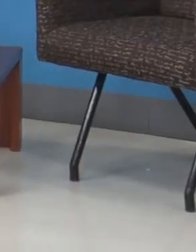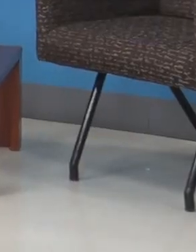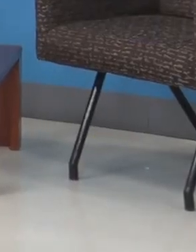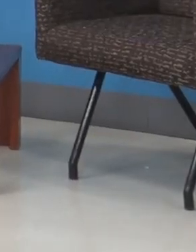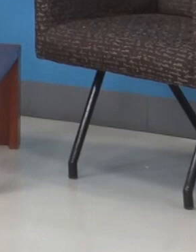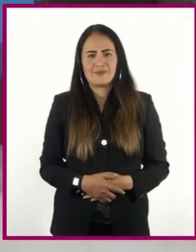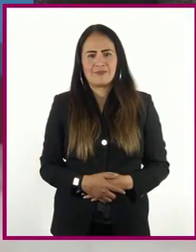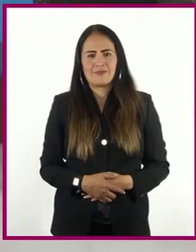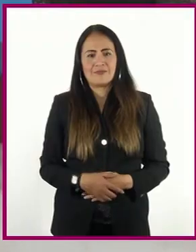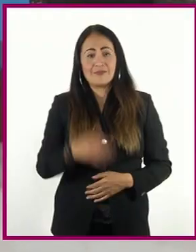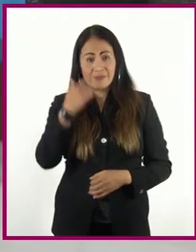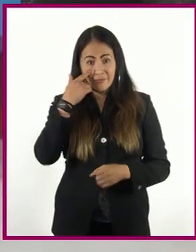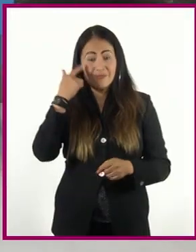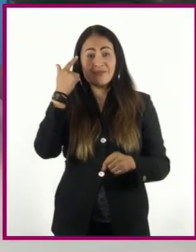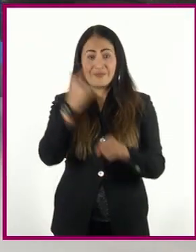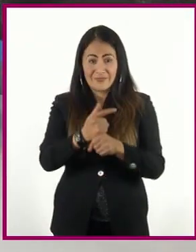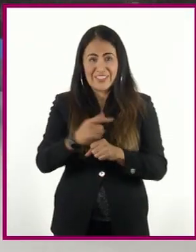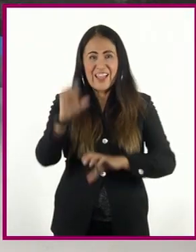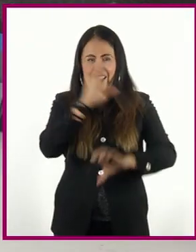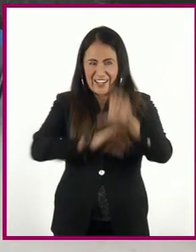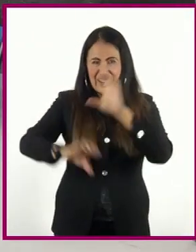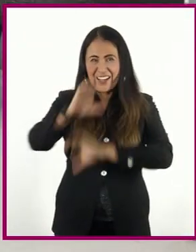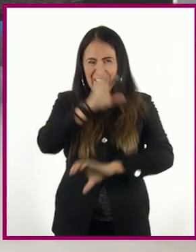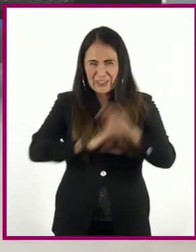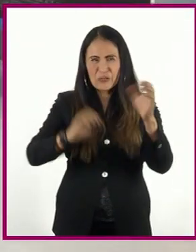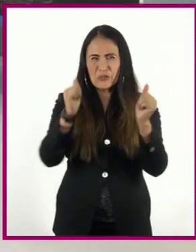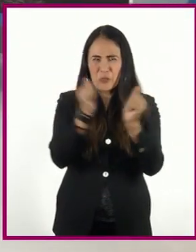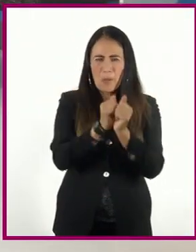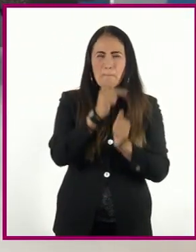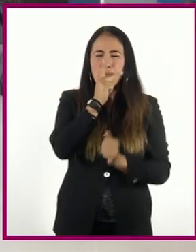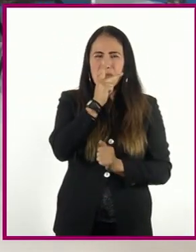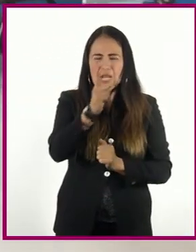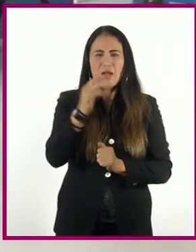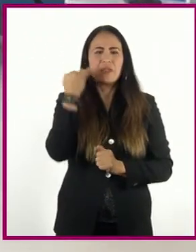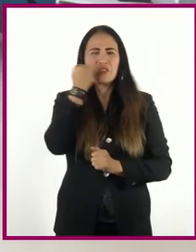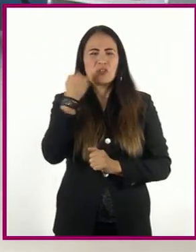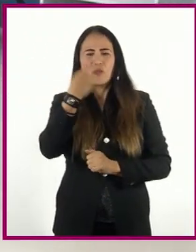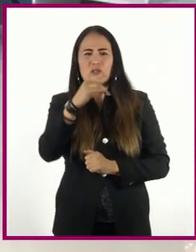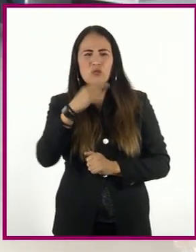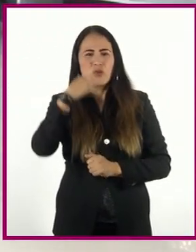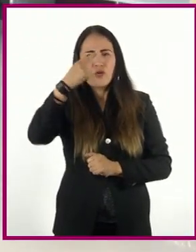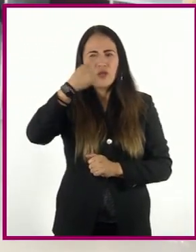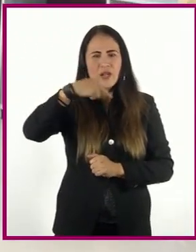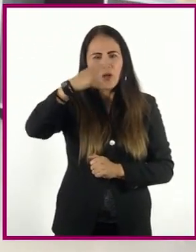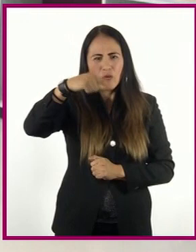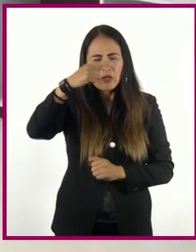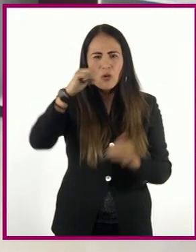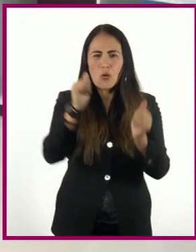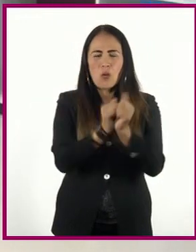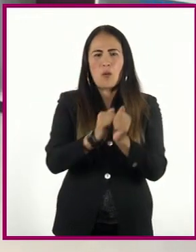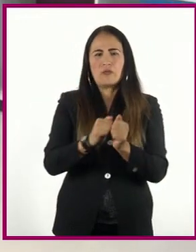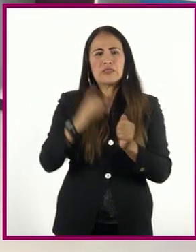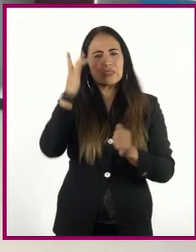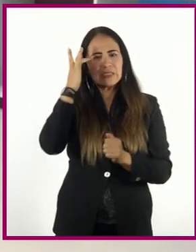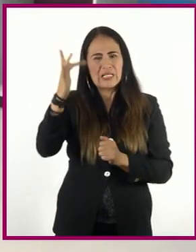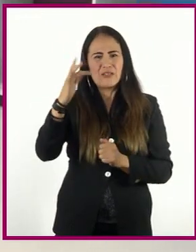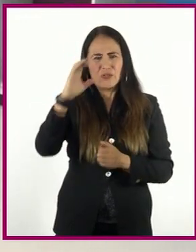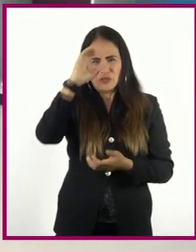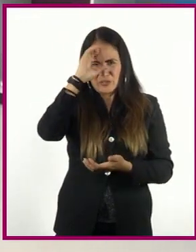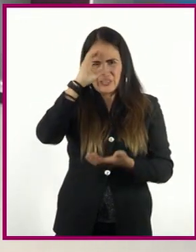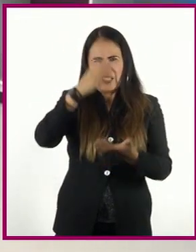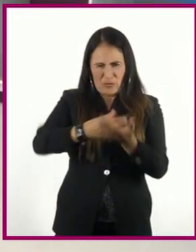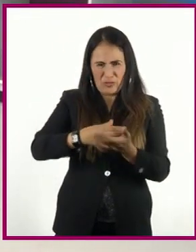¿Se dieron cuenta cómo en los cantos se mezclaban palabras en náhuatl con los nombres de santos católicos? Como hemos